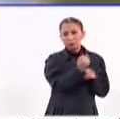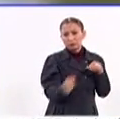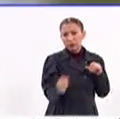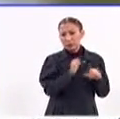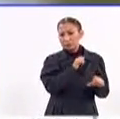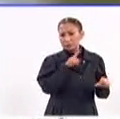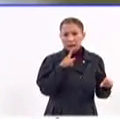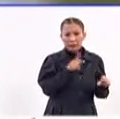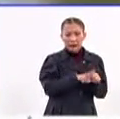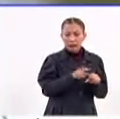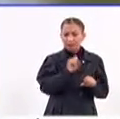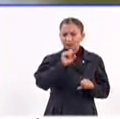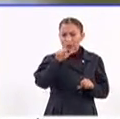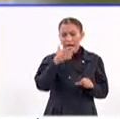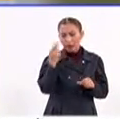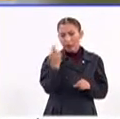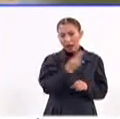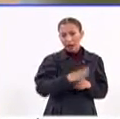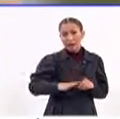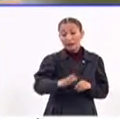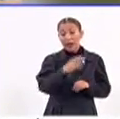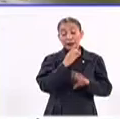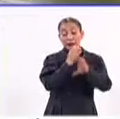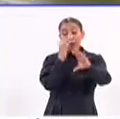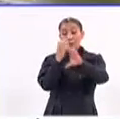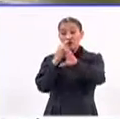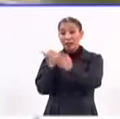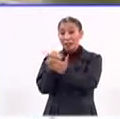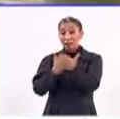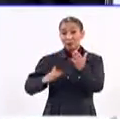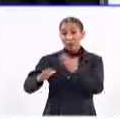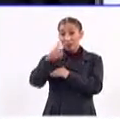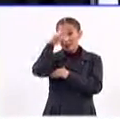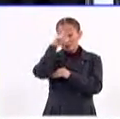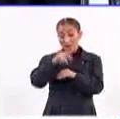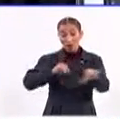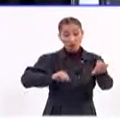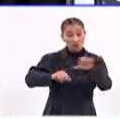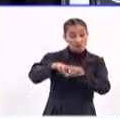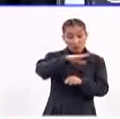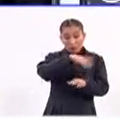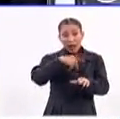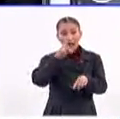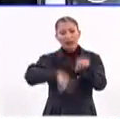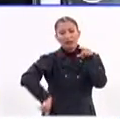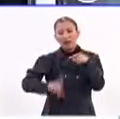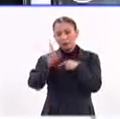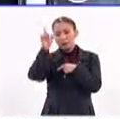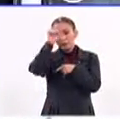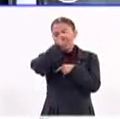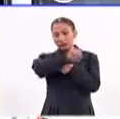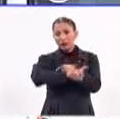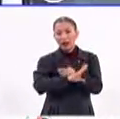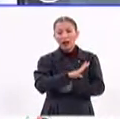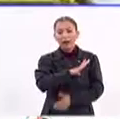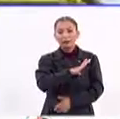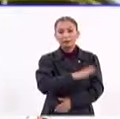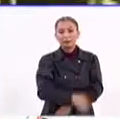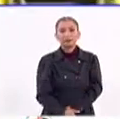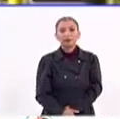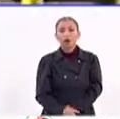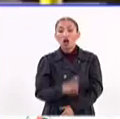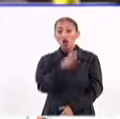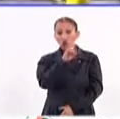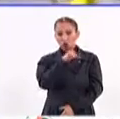talento especializado que requiere la movilidad en la Ciudad de México para superar los desafíos que enfrenta.